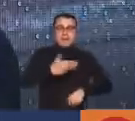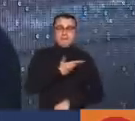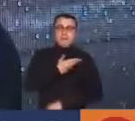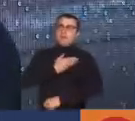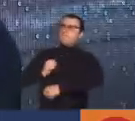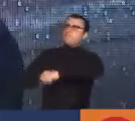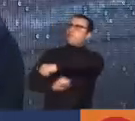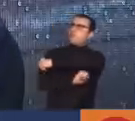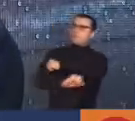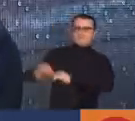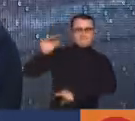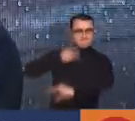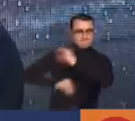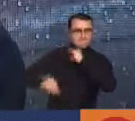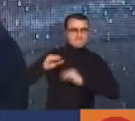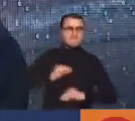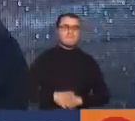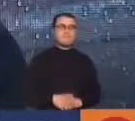entonces queda,